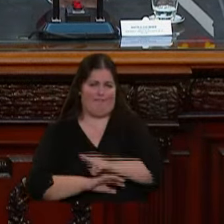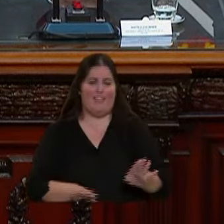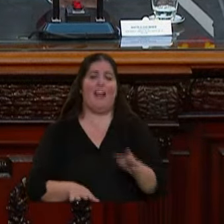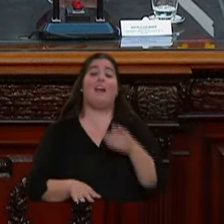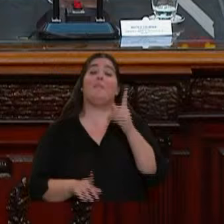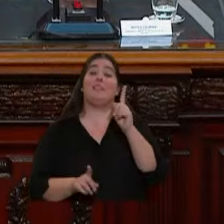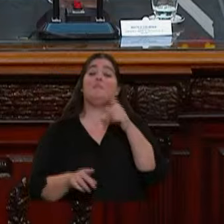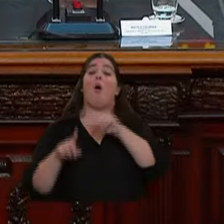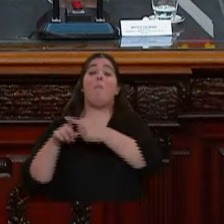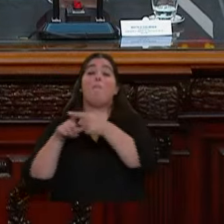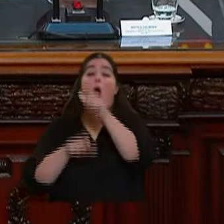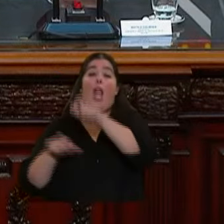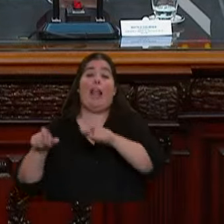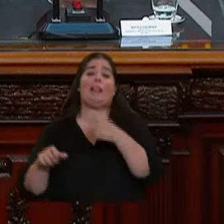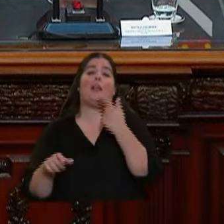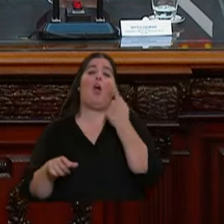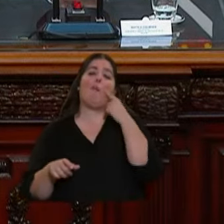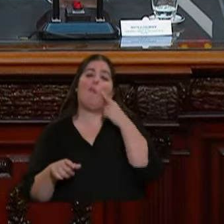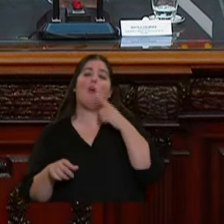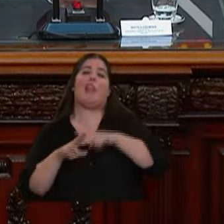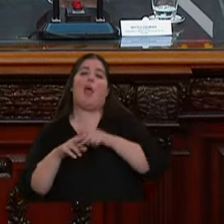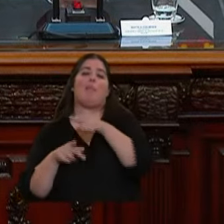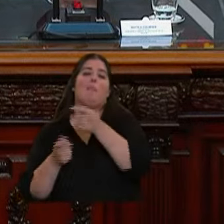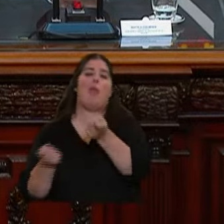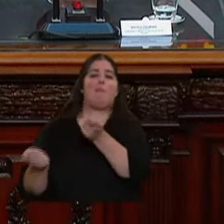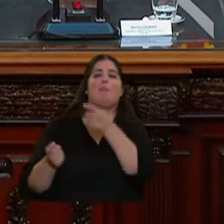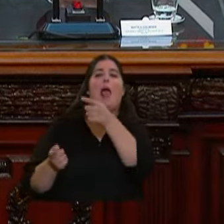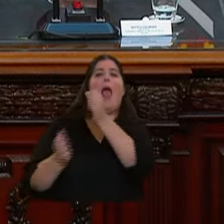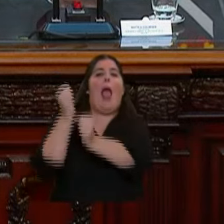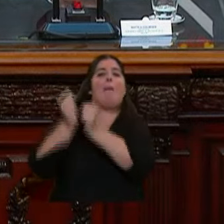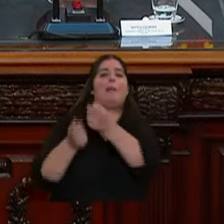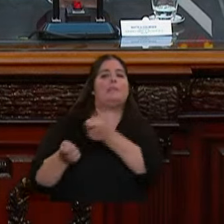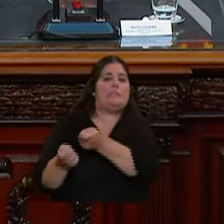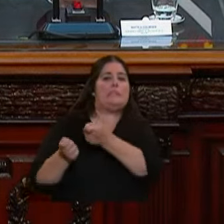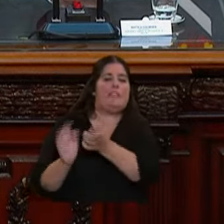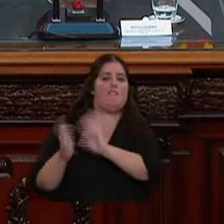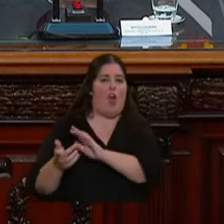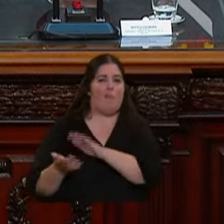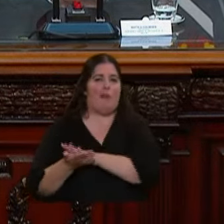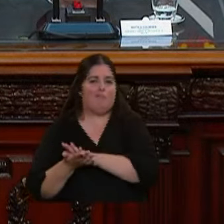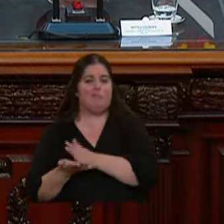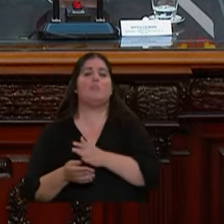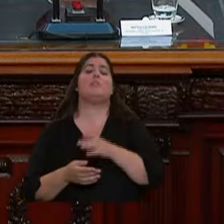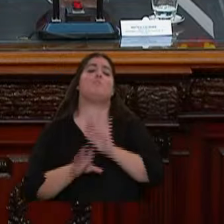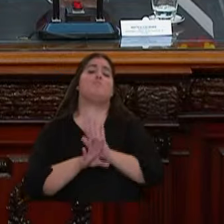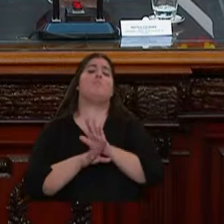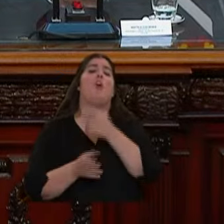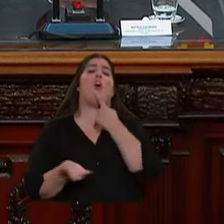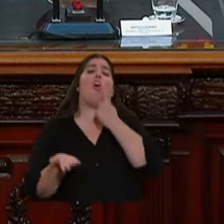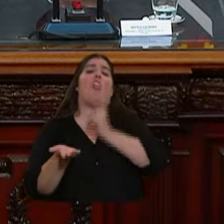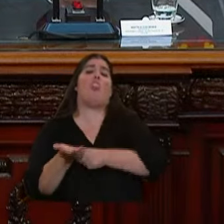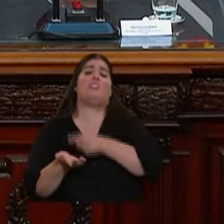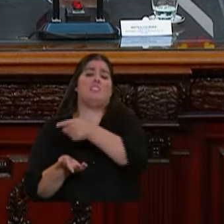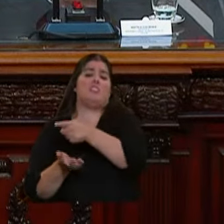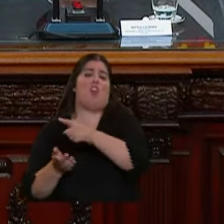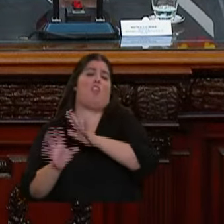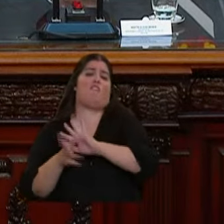que los políticos utilizaban para extorsionar a las empresas, y prohibimos la potestad de la política de prohibir